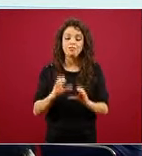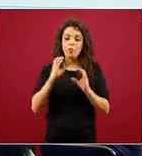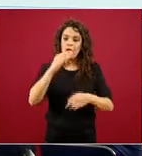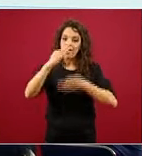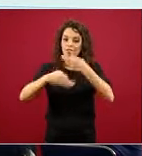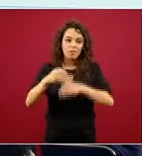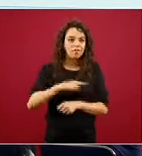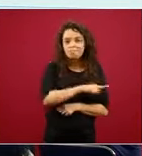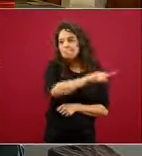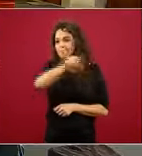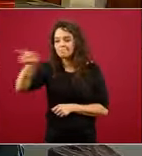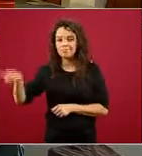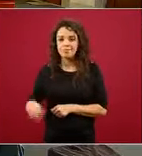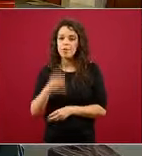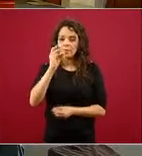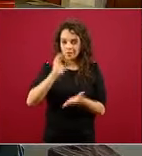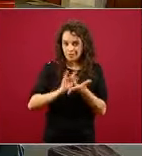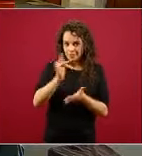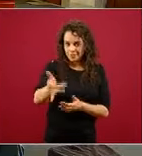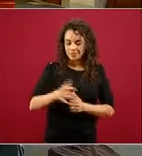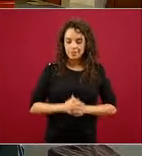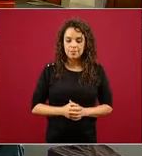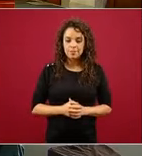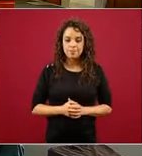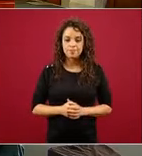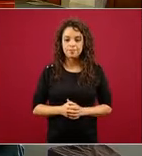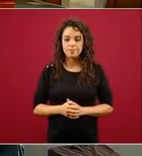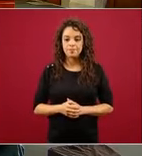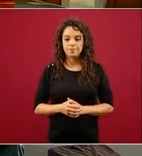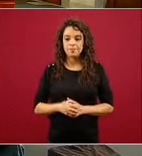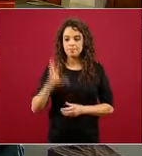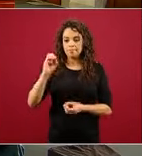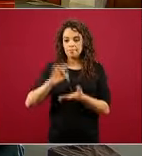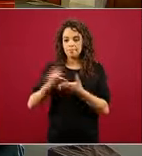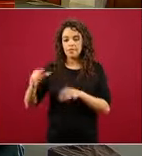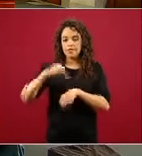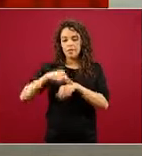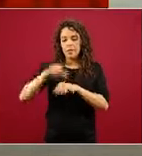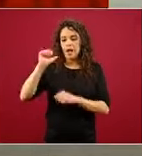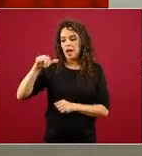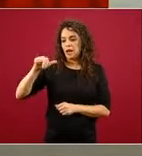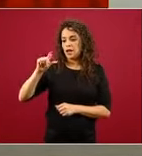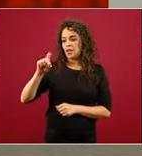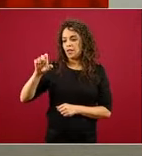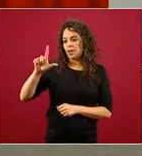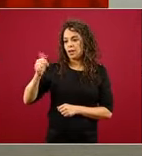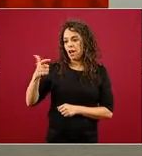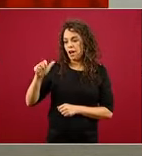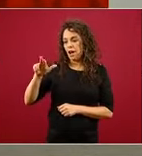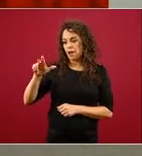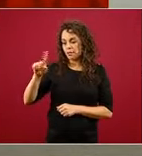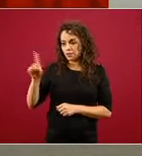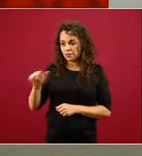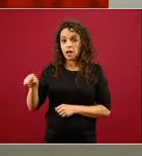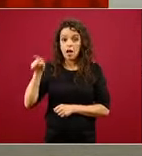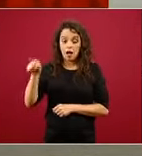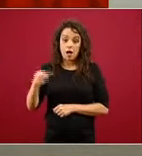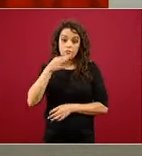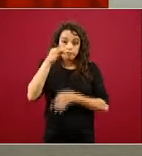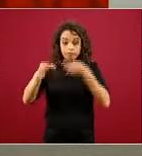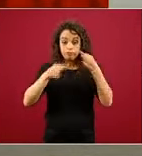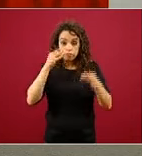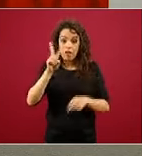Muchas gracias. Muchas gracias, doctora Ana de la Garza, por estos mensajes importantes a la población